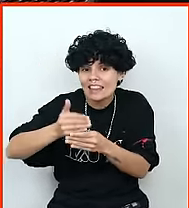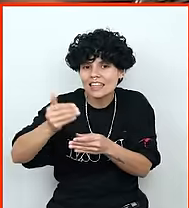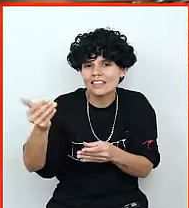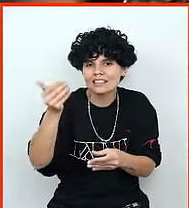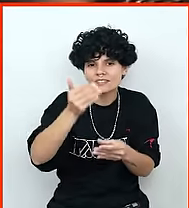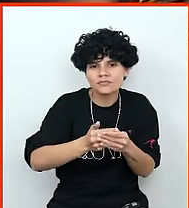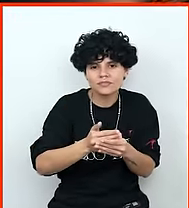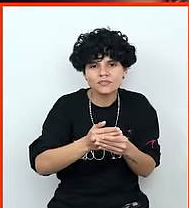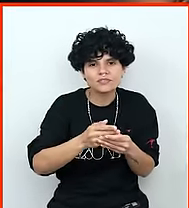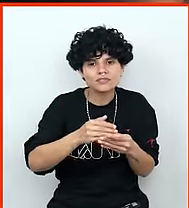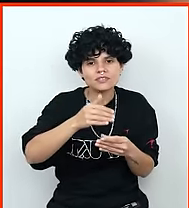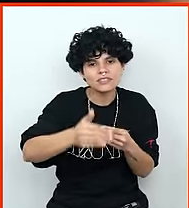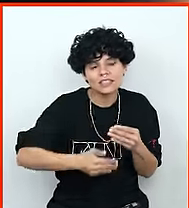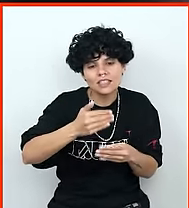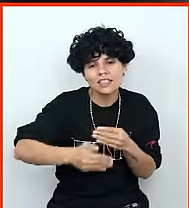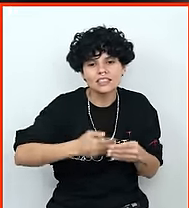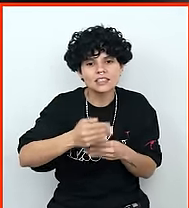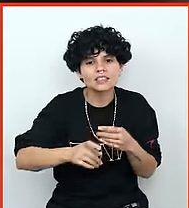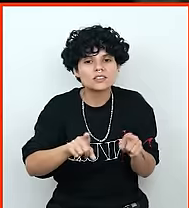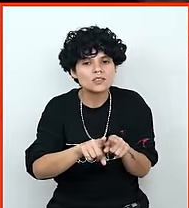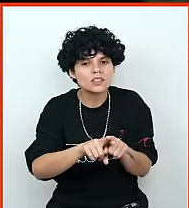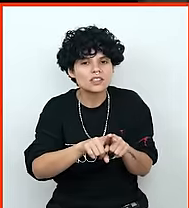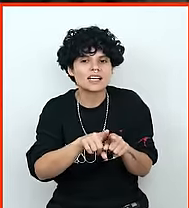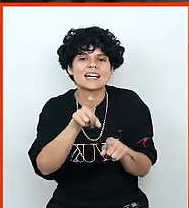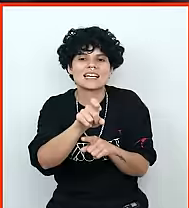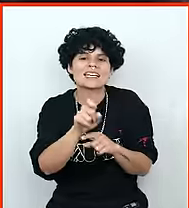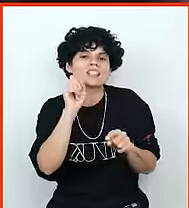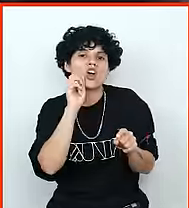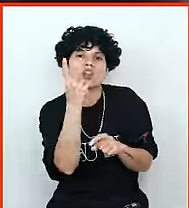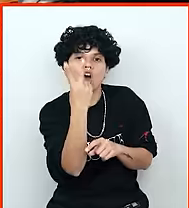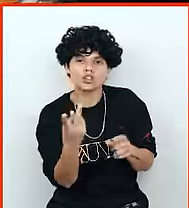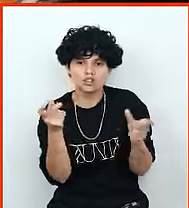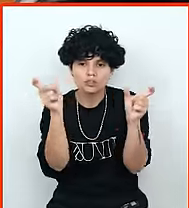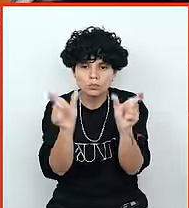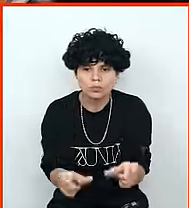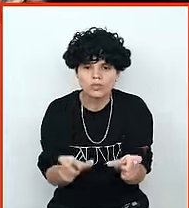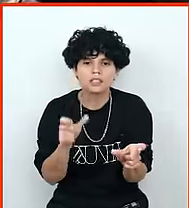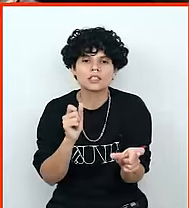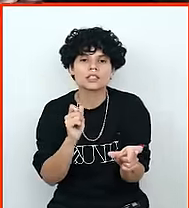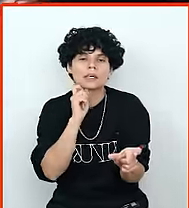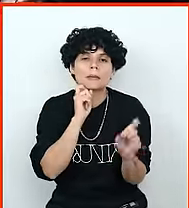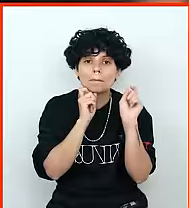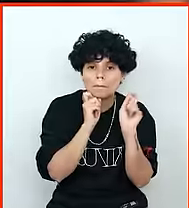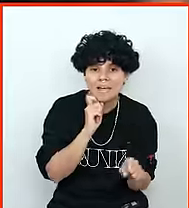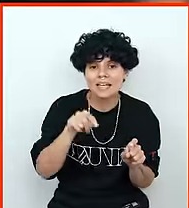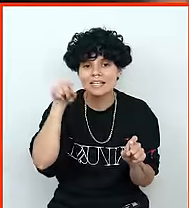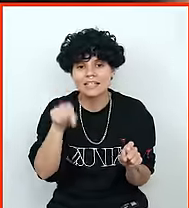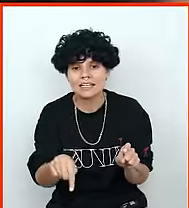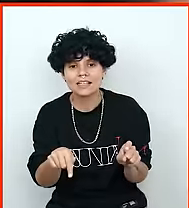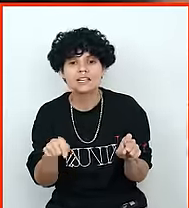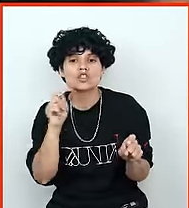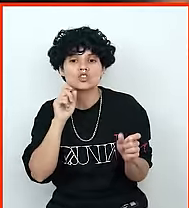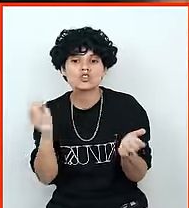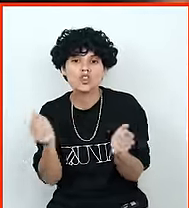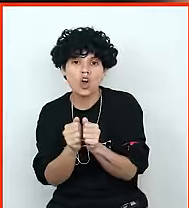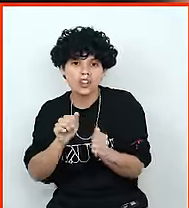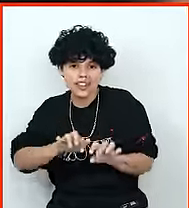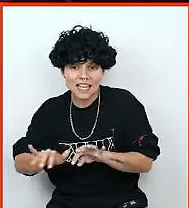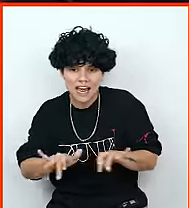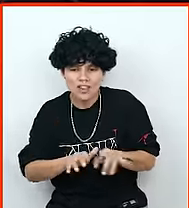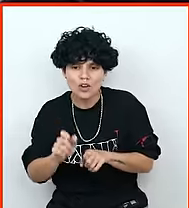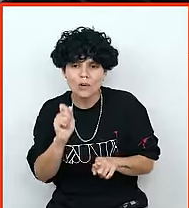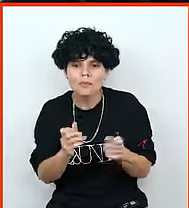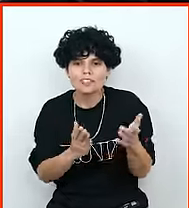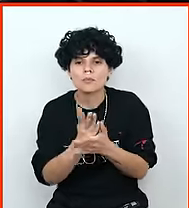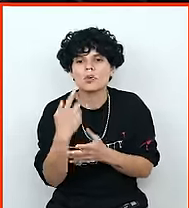cassettes, ¿cachai? Y le poníamos scotch o diario, ¿ya? El que tú podías regrabar. Claro, y esta casetera con dos de estos dos. Entonces, uno le ponía play y otro rec. Entonces, lo que hacíamos, yo con este teclado chiquitito,